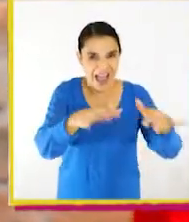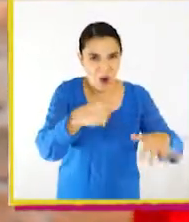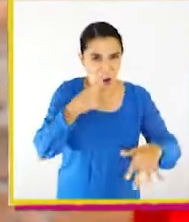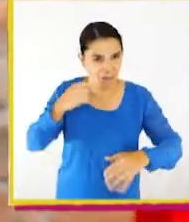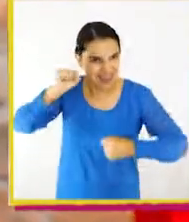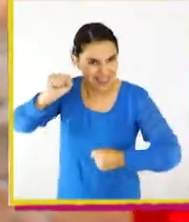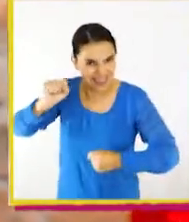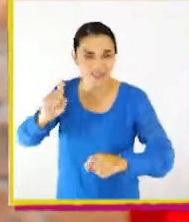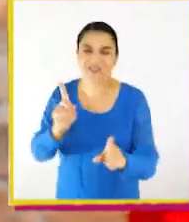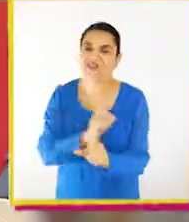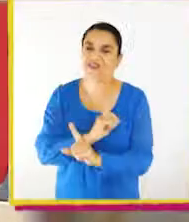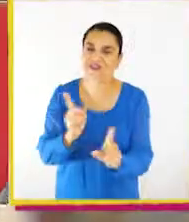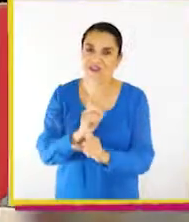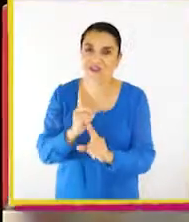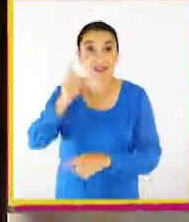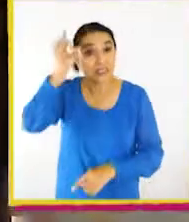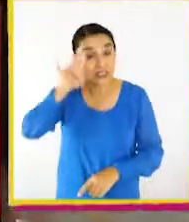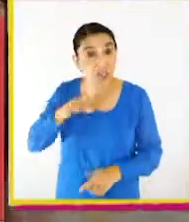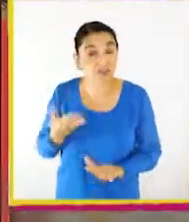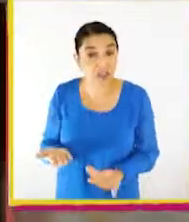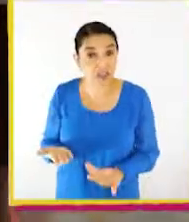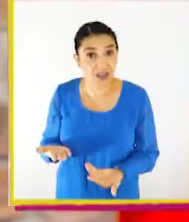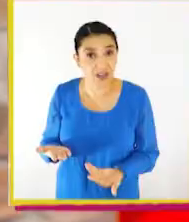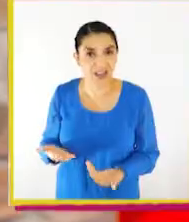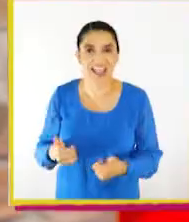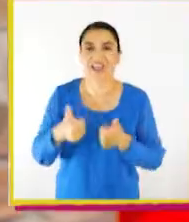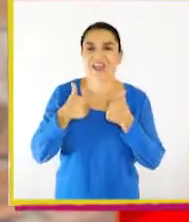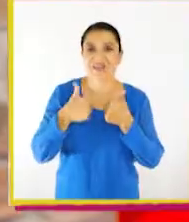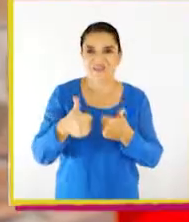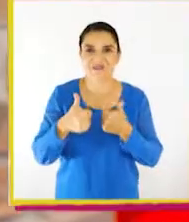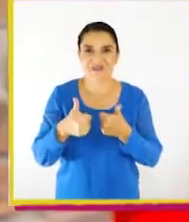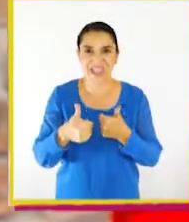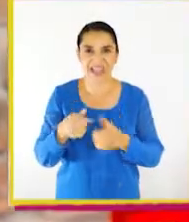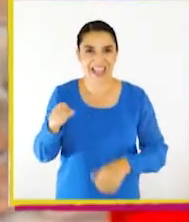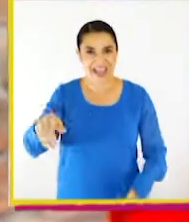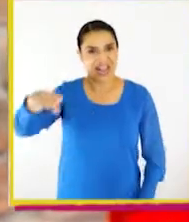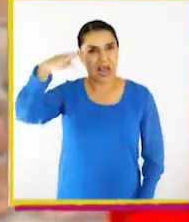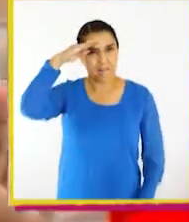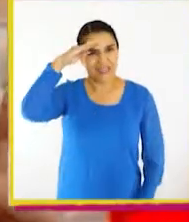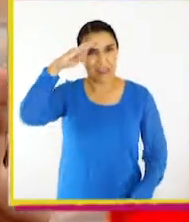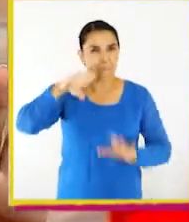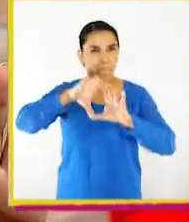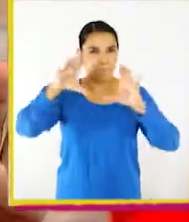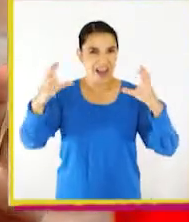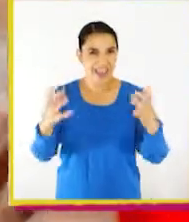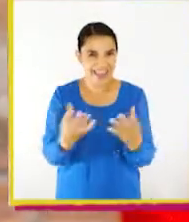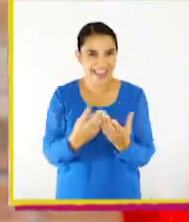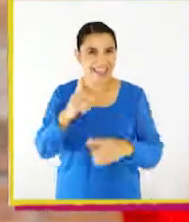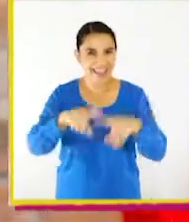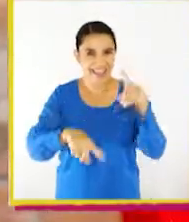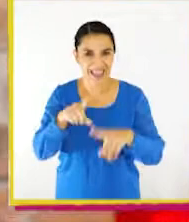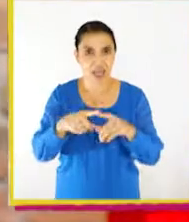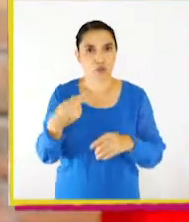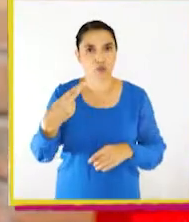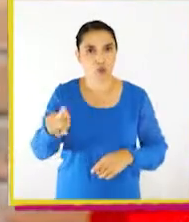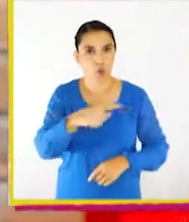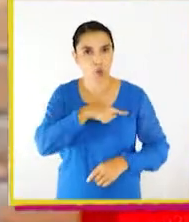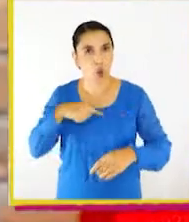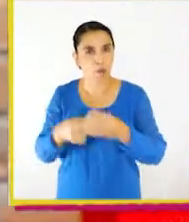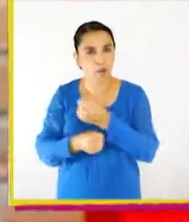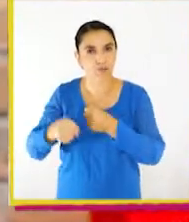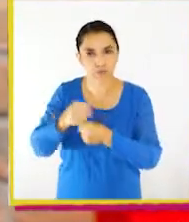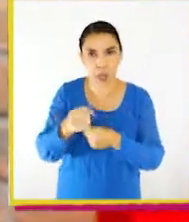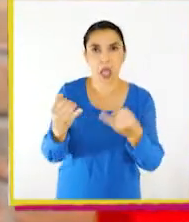¿Aquaman? No. ¿Saben? Muy bien, el Capitán Planeta. Ese era el apodo